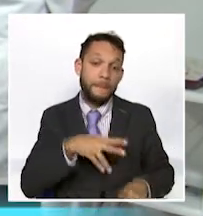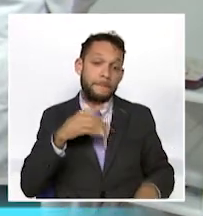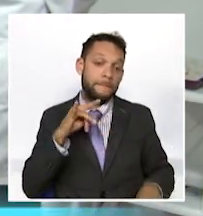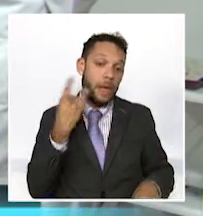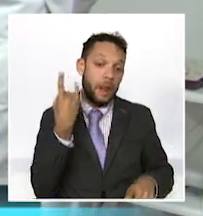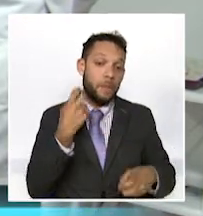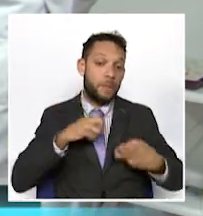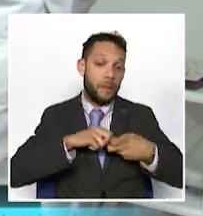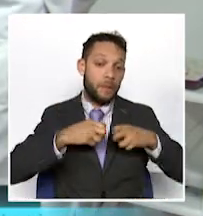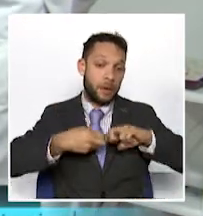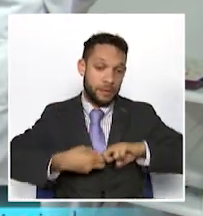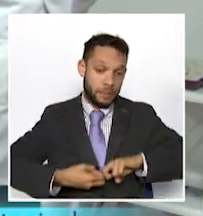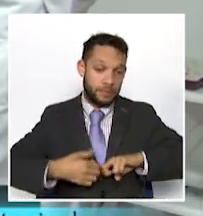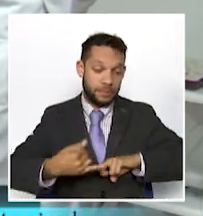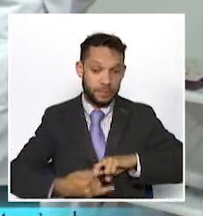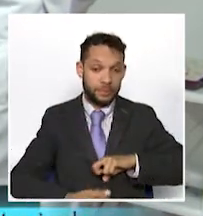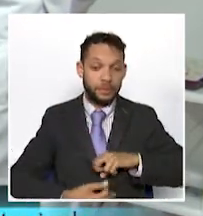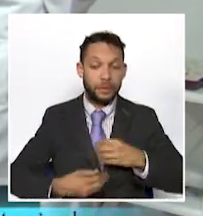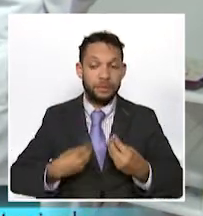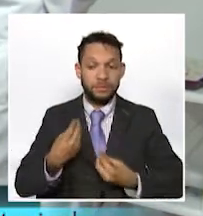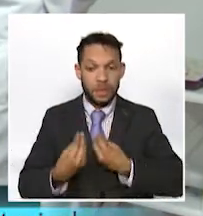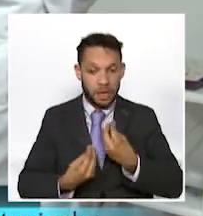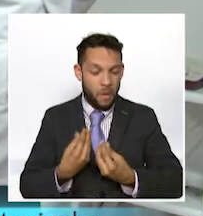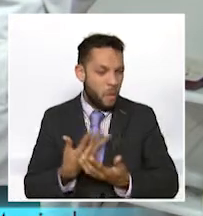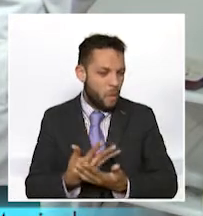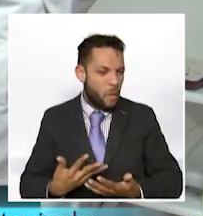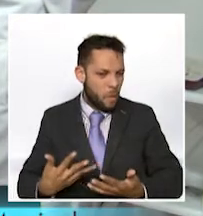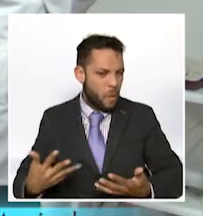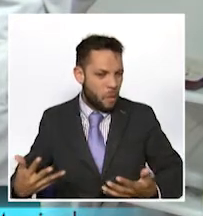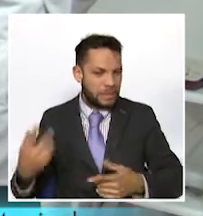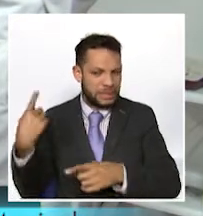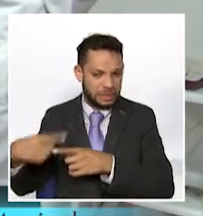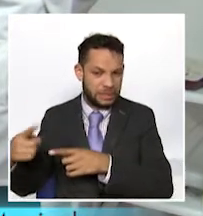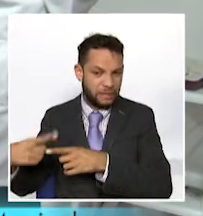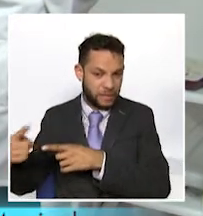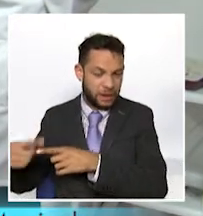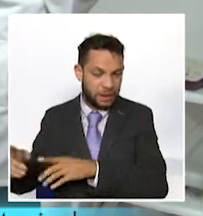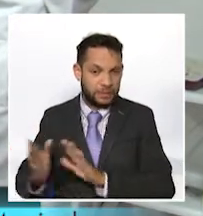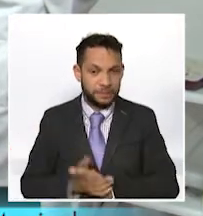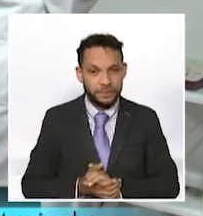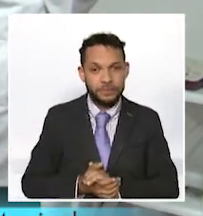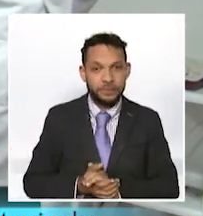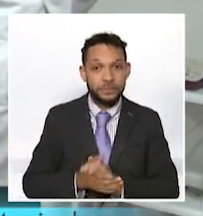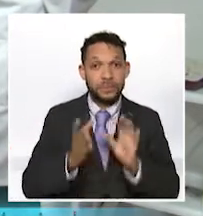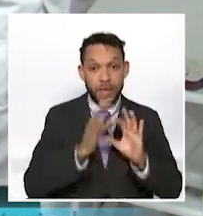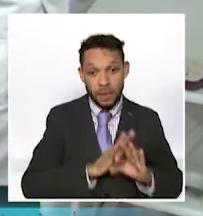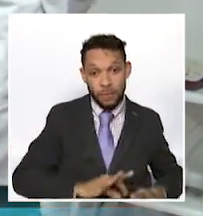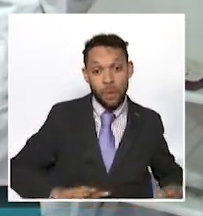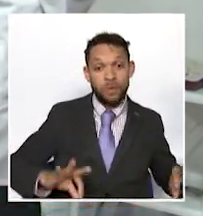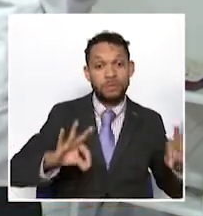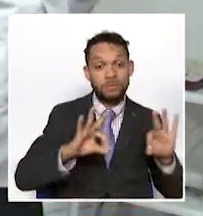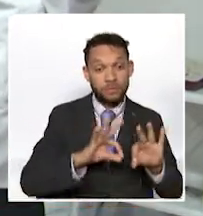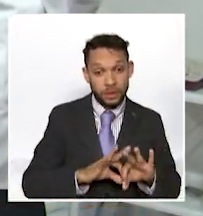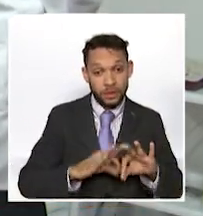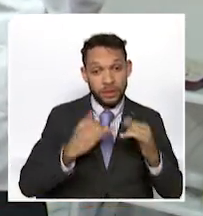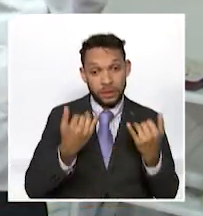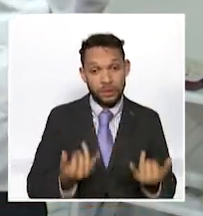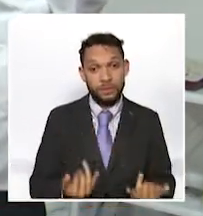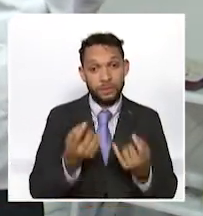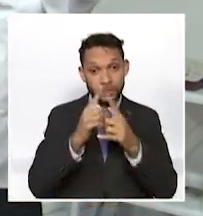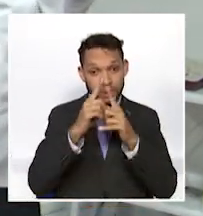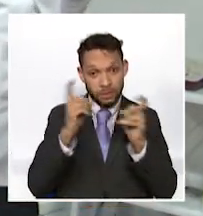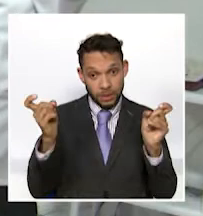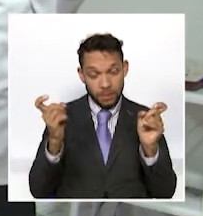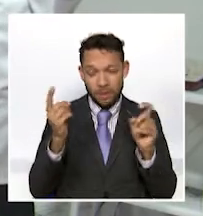en daños y pérdida de la marcha, otro tipo de condiciones más delicadas. Y es importantísimo tocar ese tema, porque uno de los